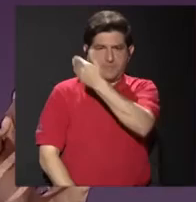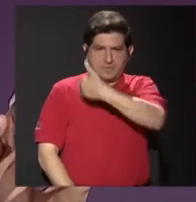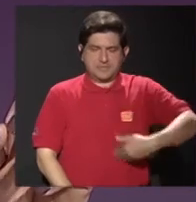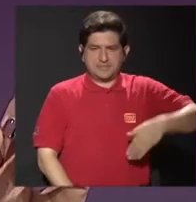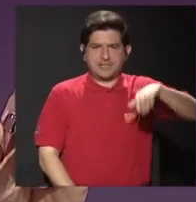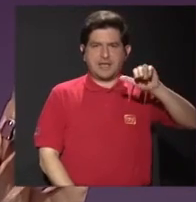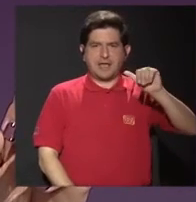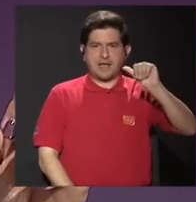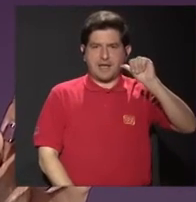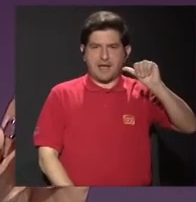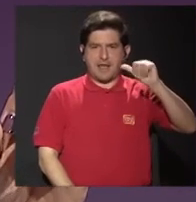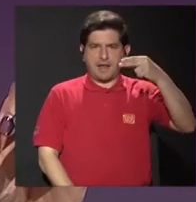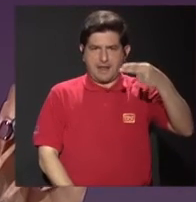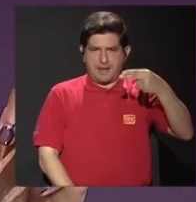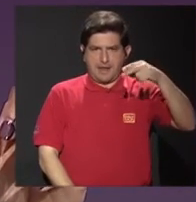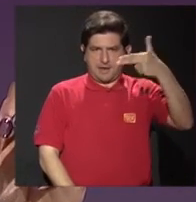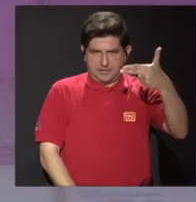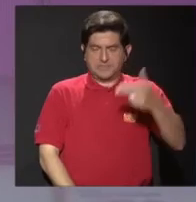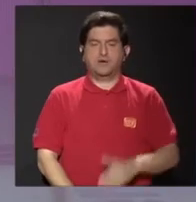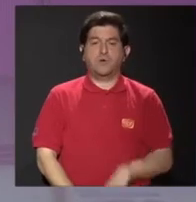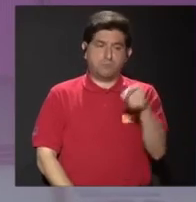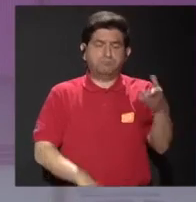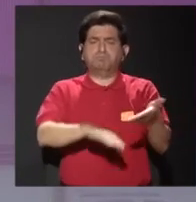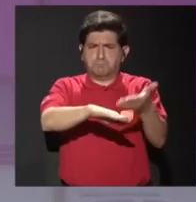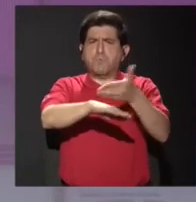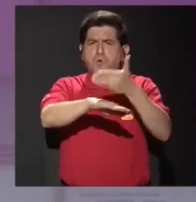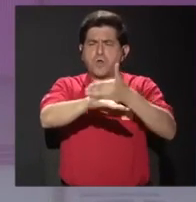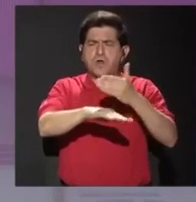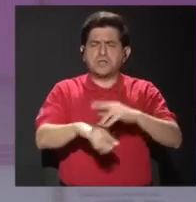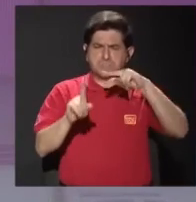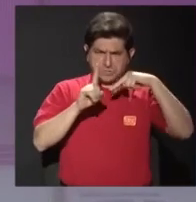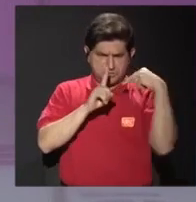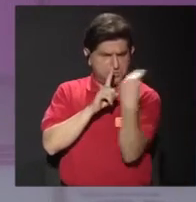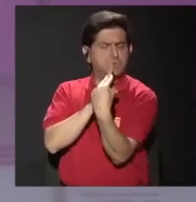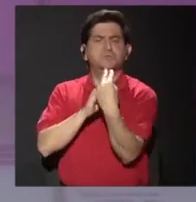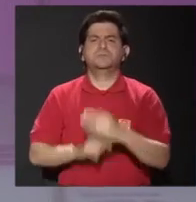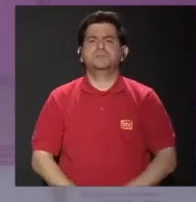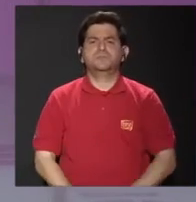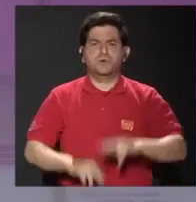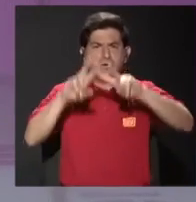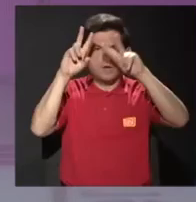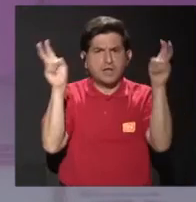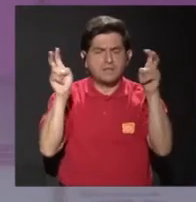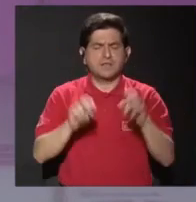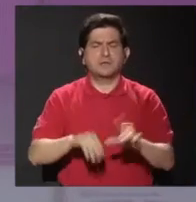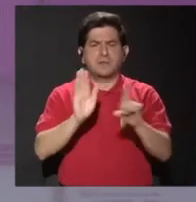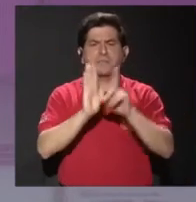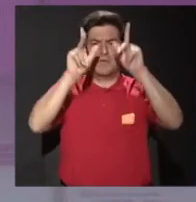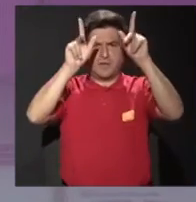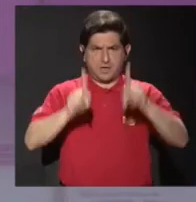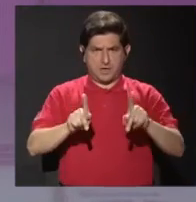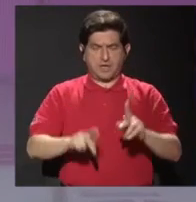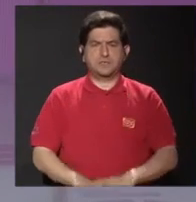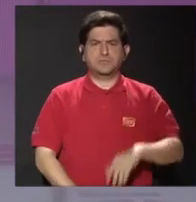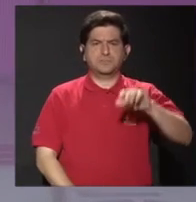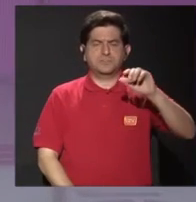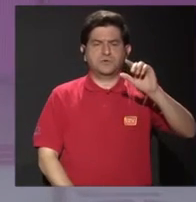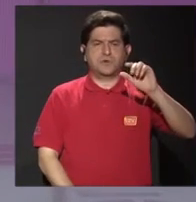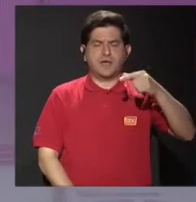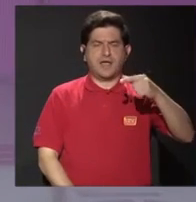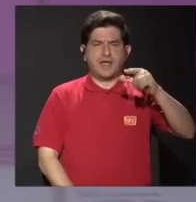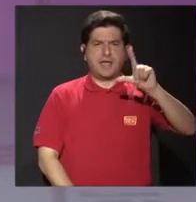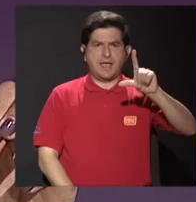se ha distinguido por su posición progresista en temas como los derechos de las personas glv